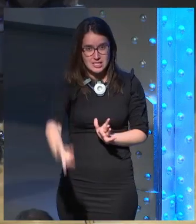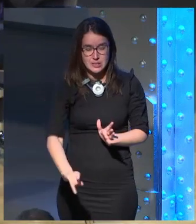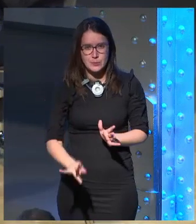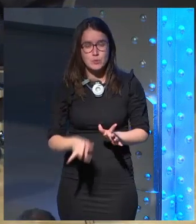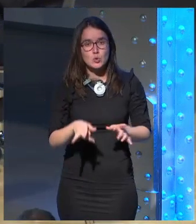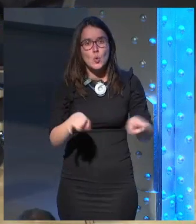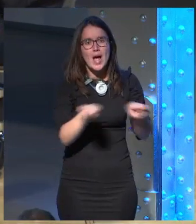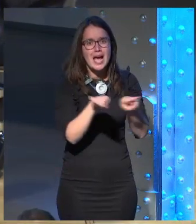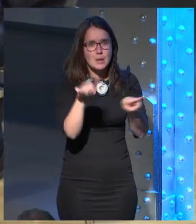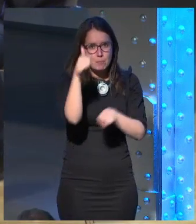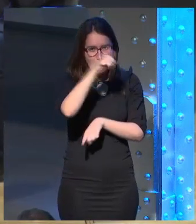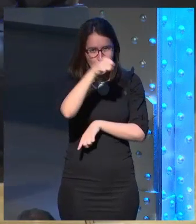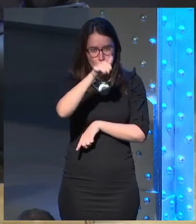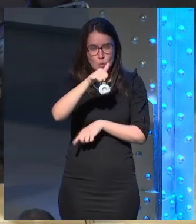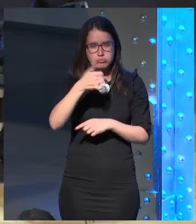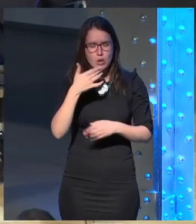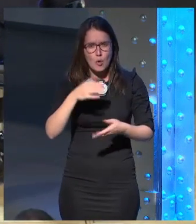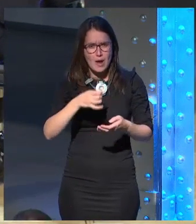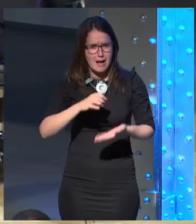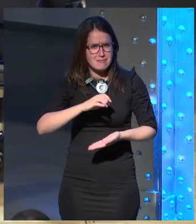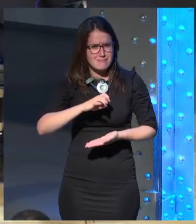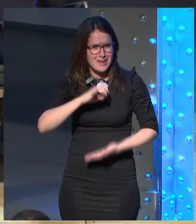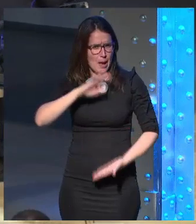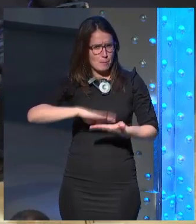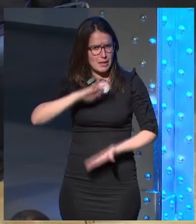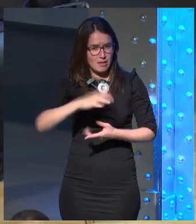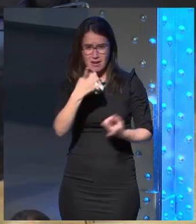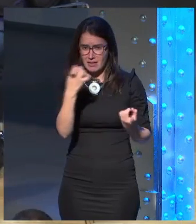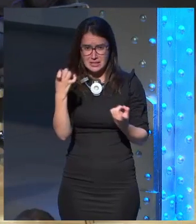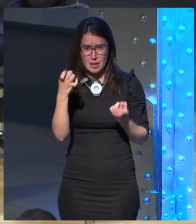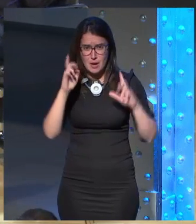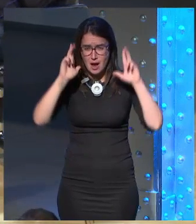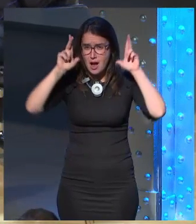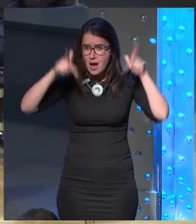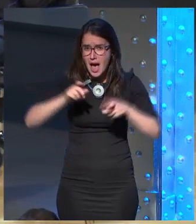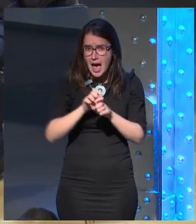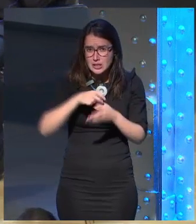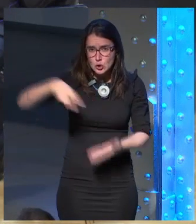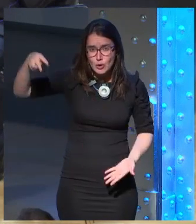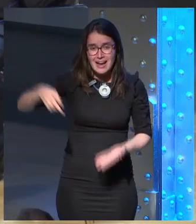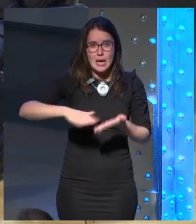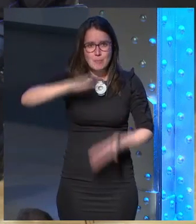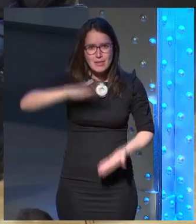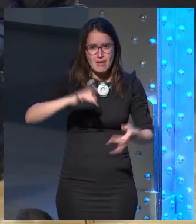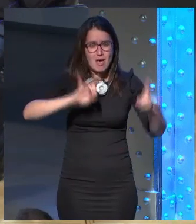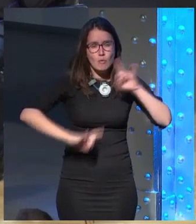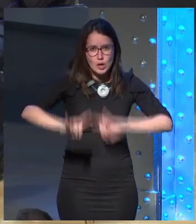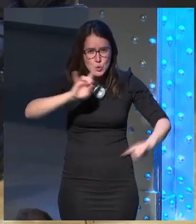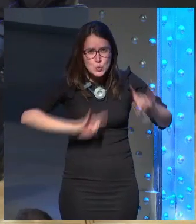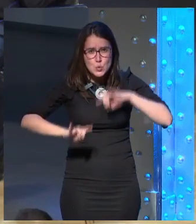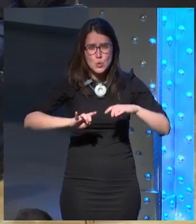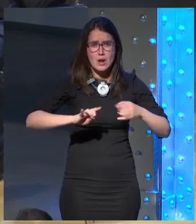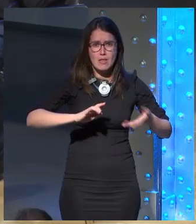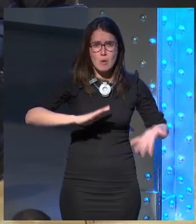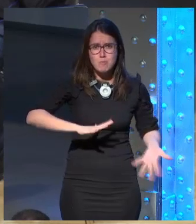Hermano Mark, una cualidad que sí que es necesaria para el astronauta y es la capacidad de aventura, de